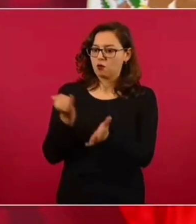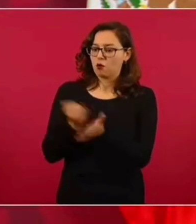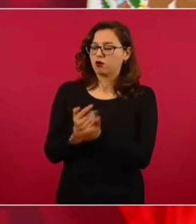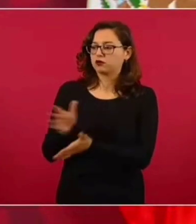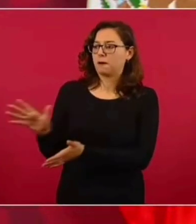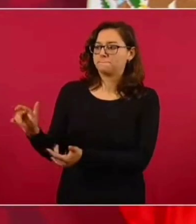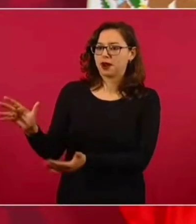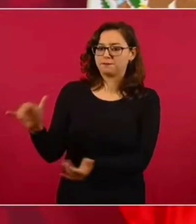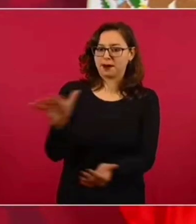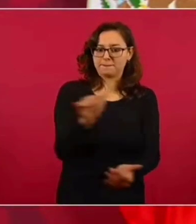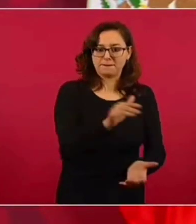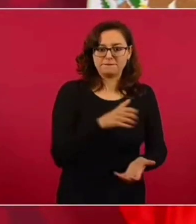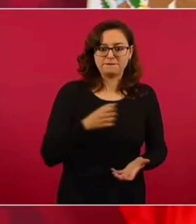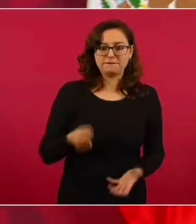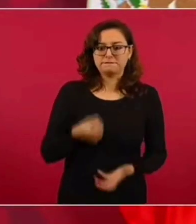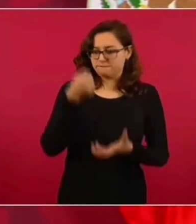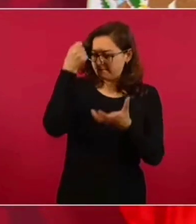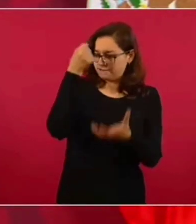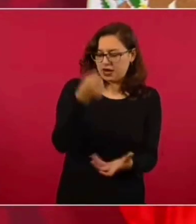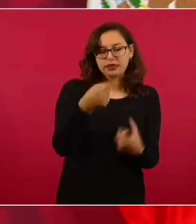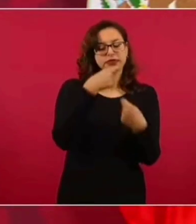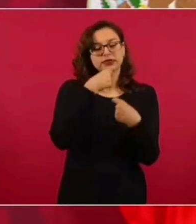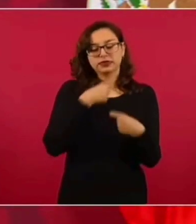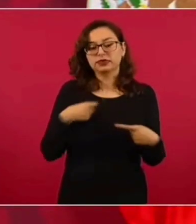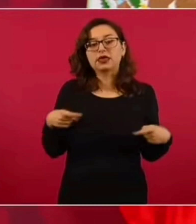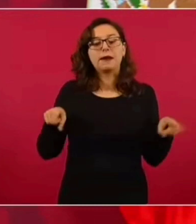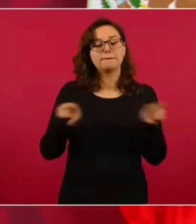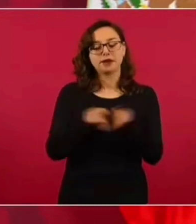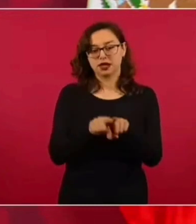lo que se está